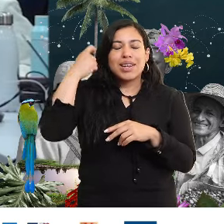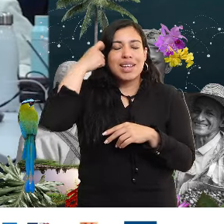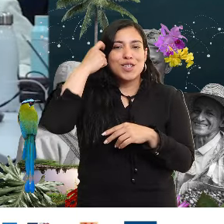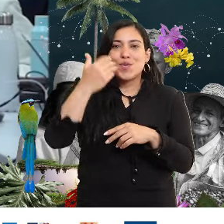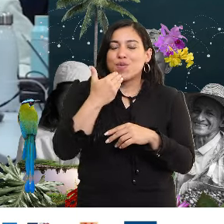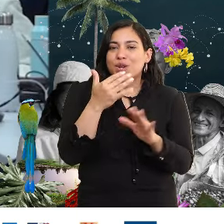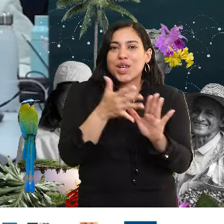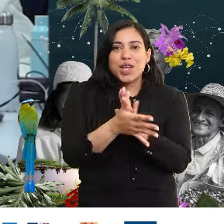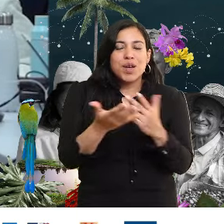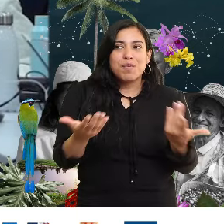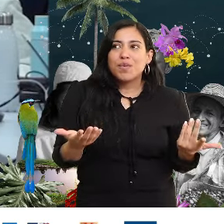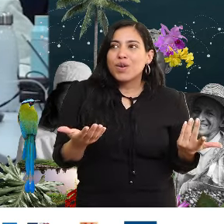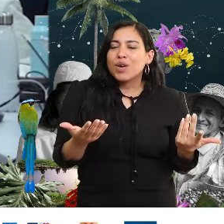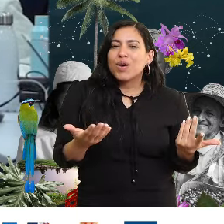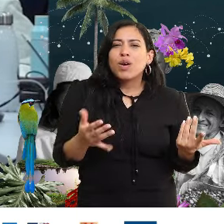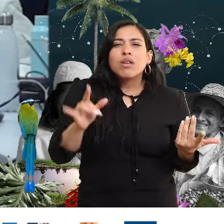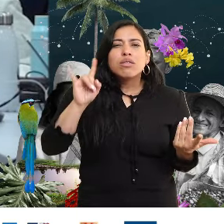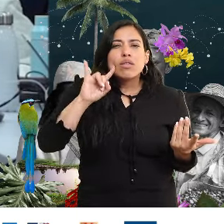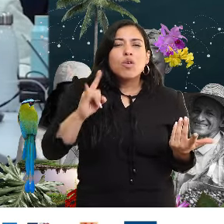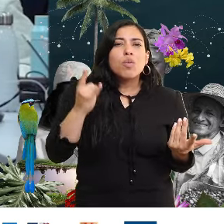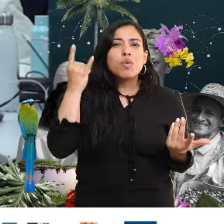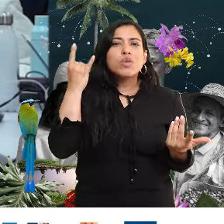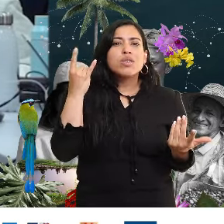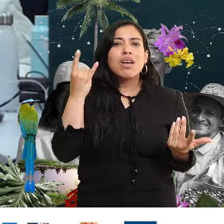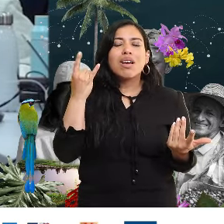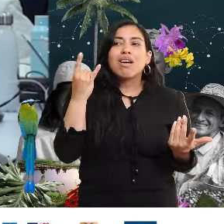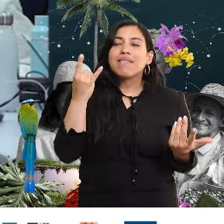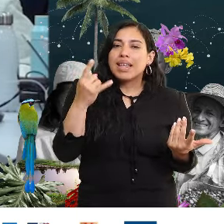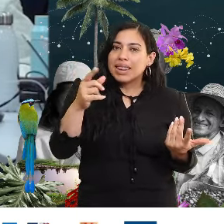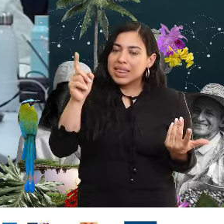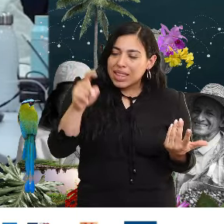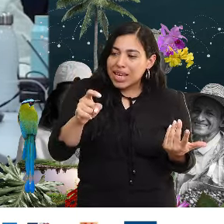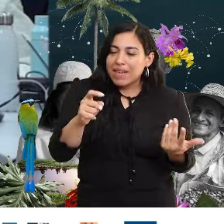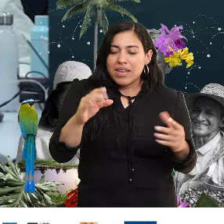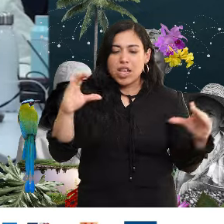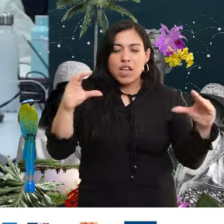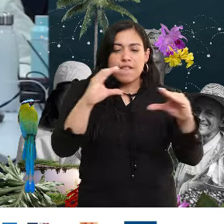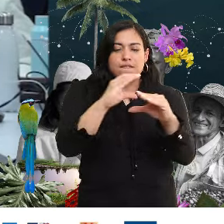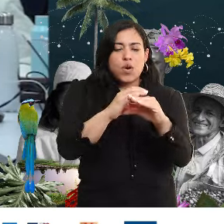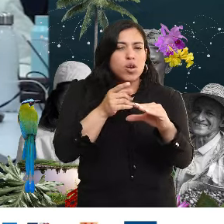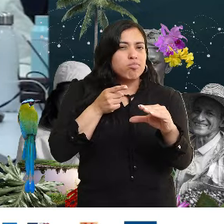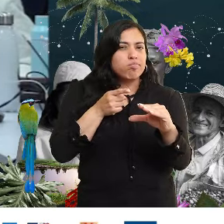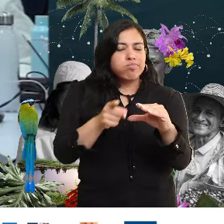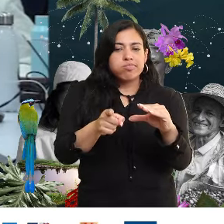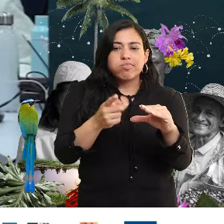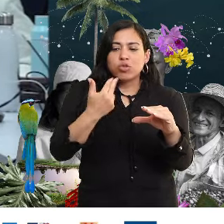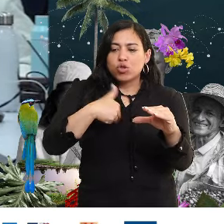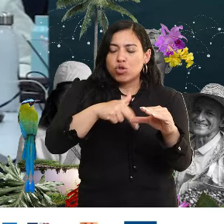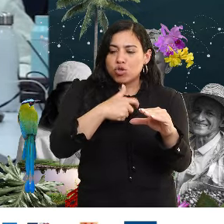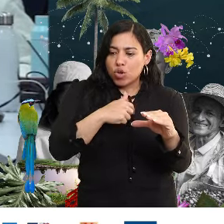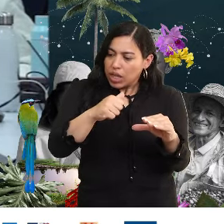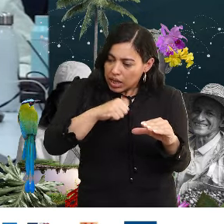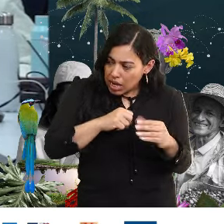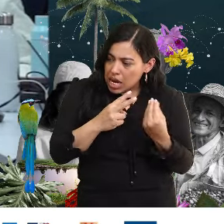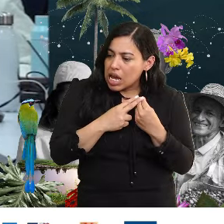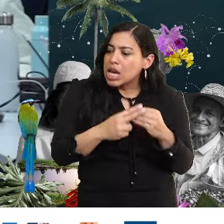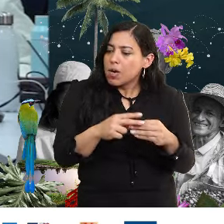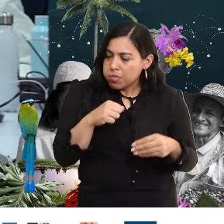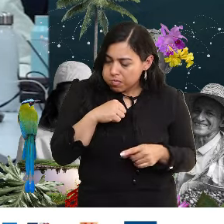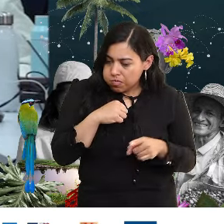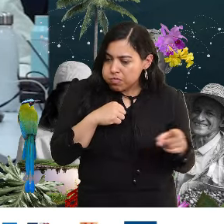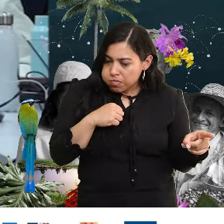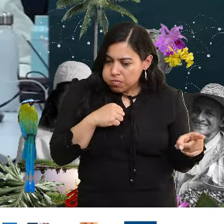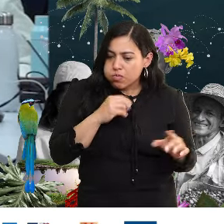alguna manera, se da precisamente porque hay que hacer más énfasis en que tenemos las herramientas como sector